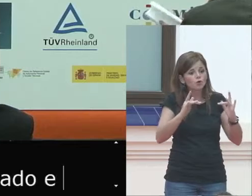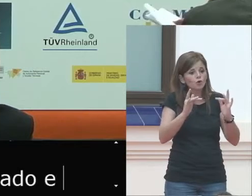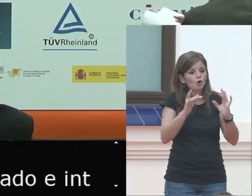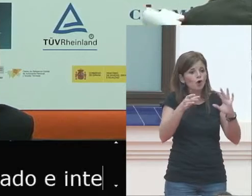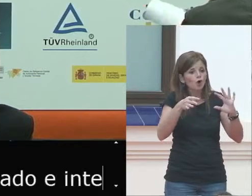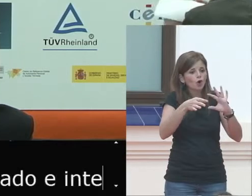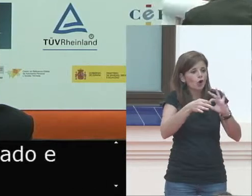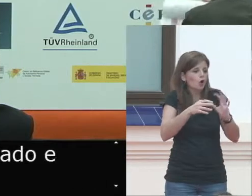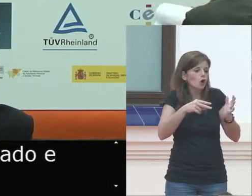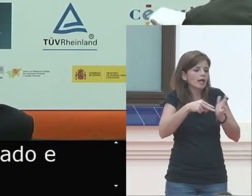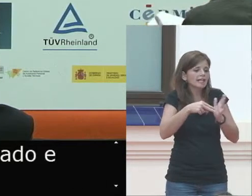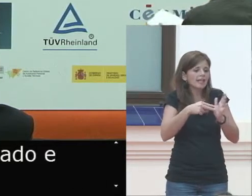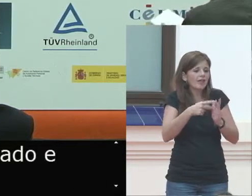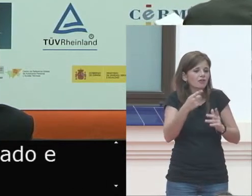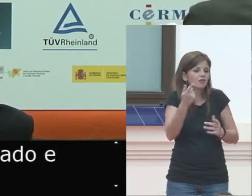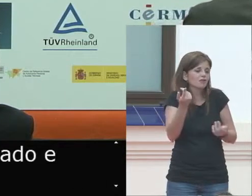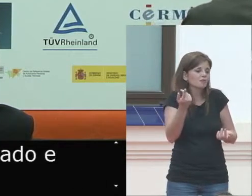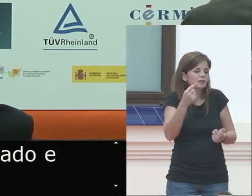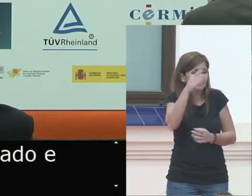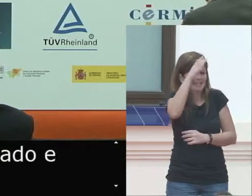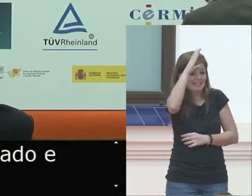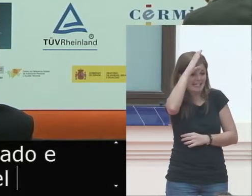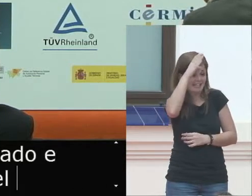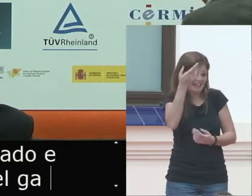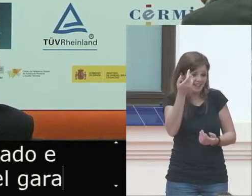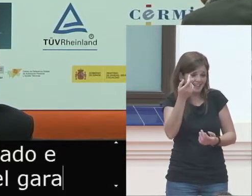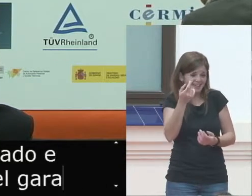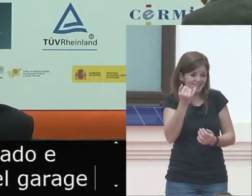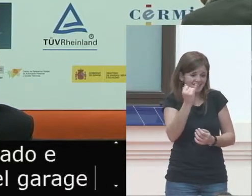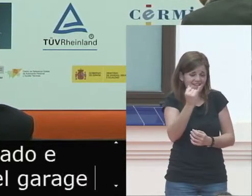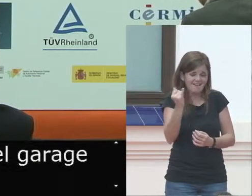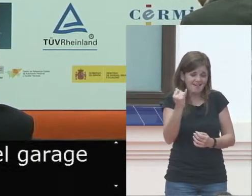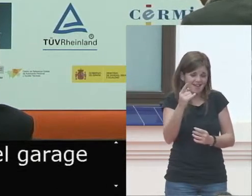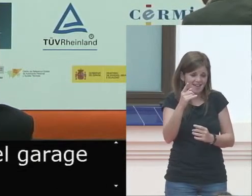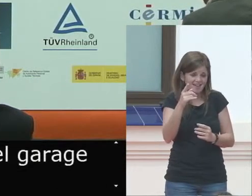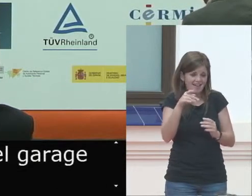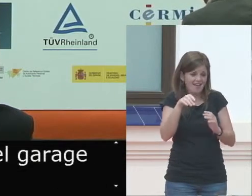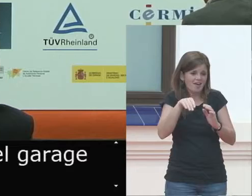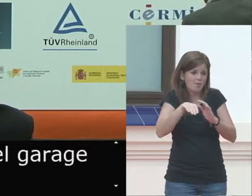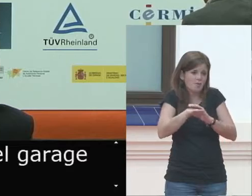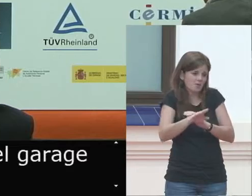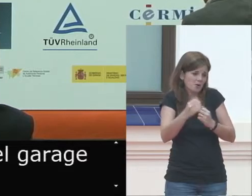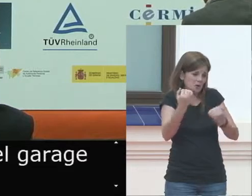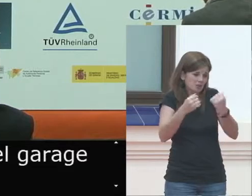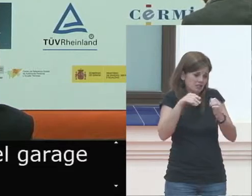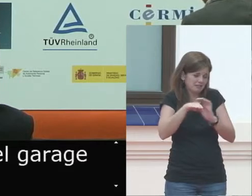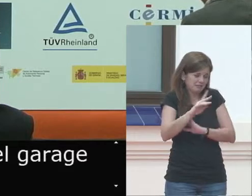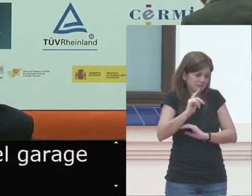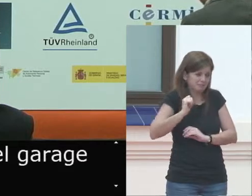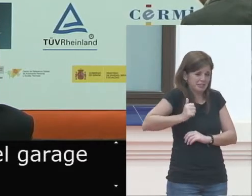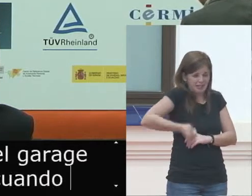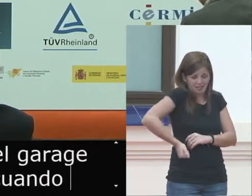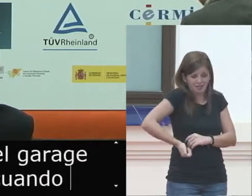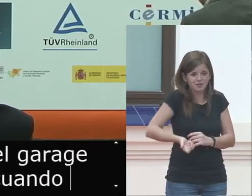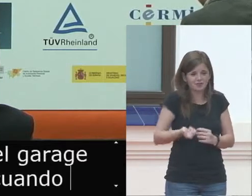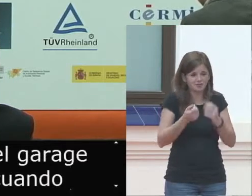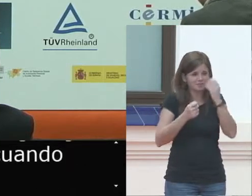en el garaje de los ricos muy pronto, y en el mío cuando está ya